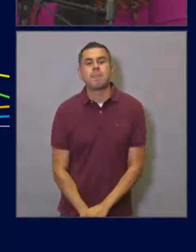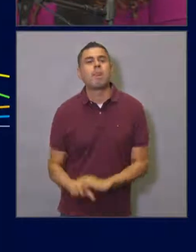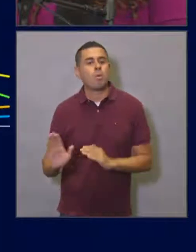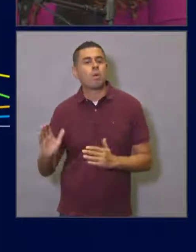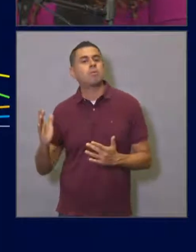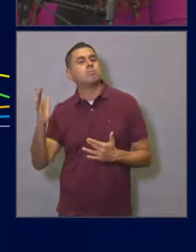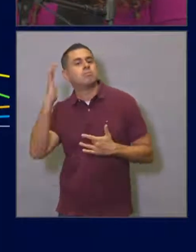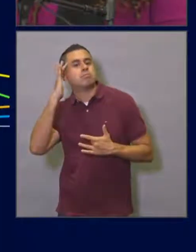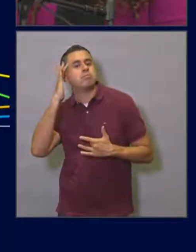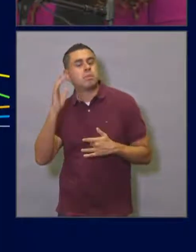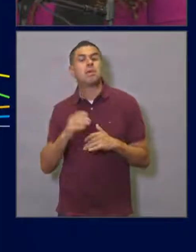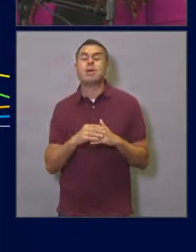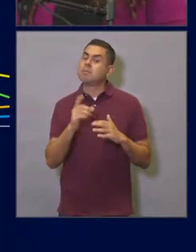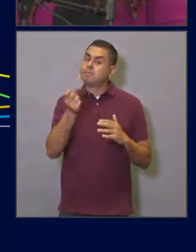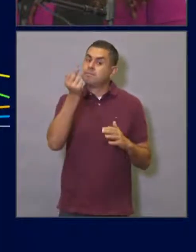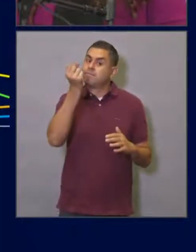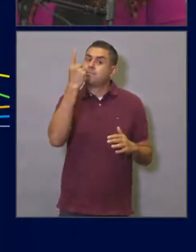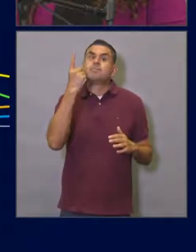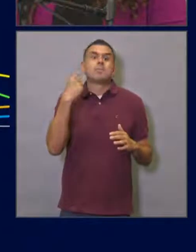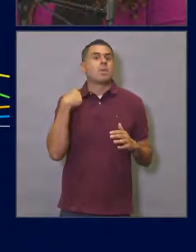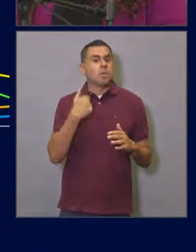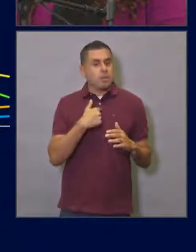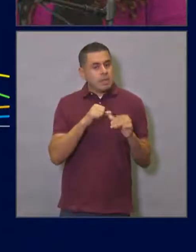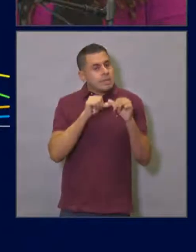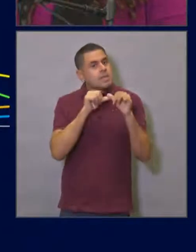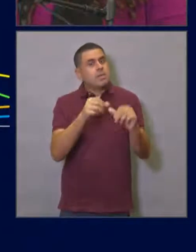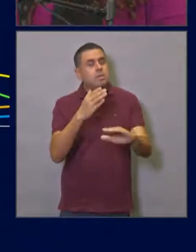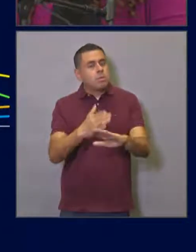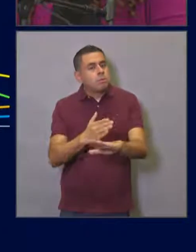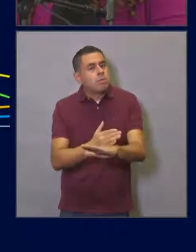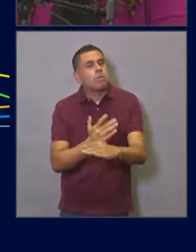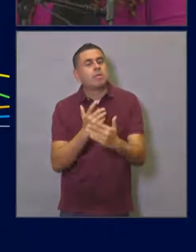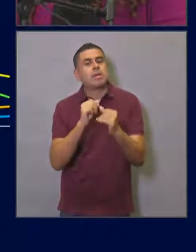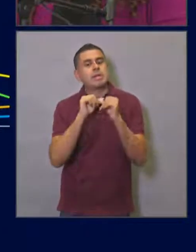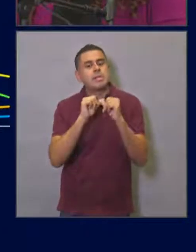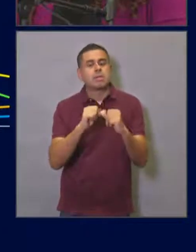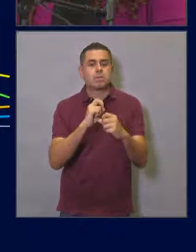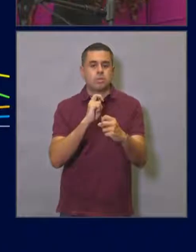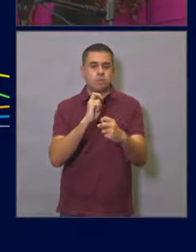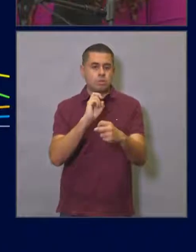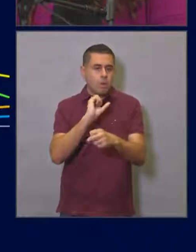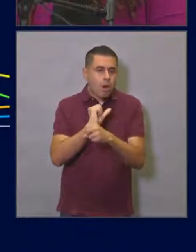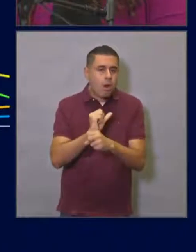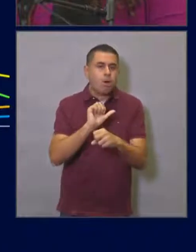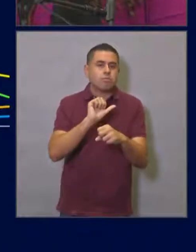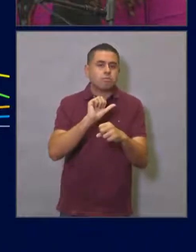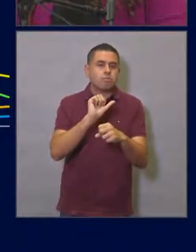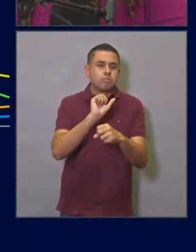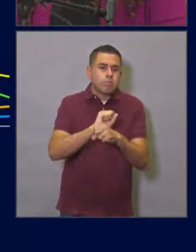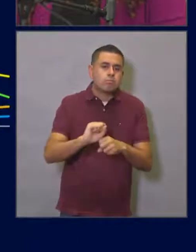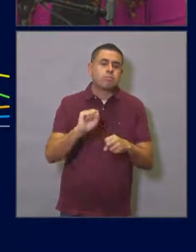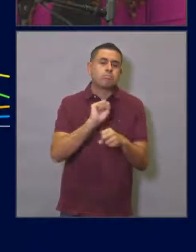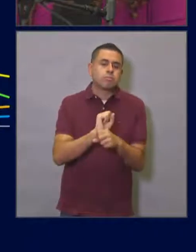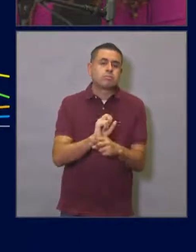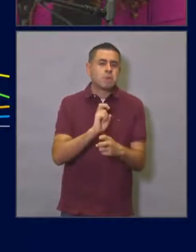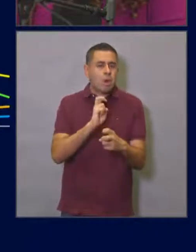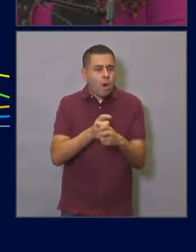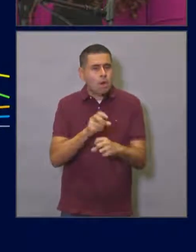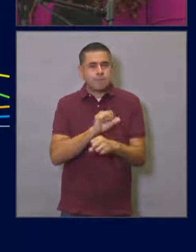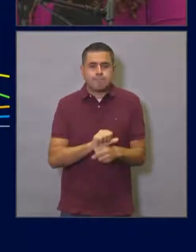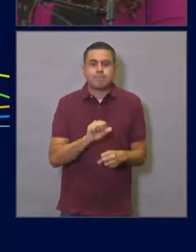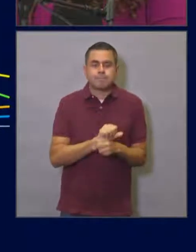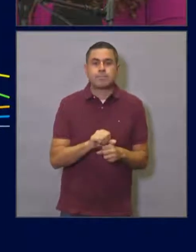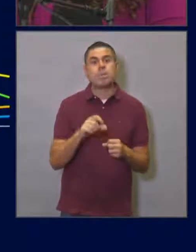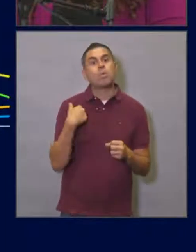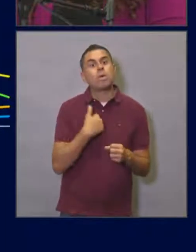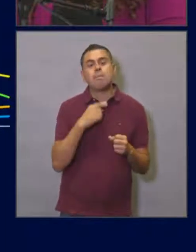importante señalar, a medida que continuamos con los esfuerzos para eliminar la desproporcionalidad, que debemos ser conscientes de las